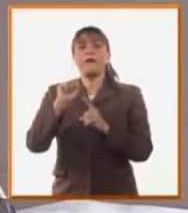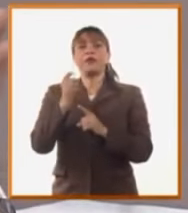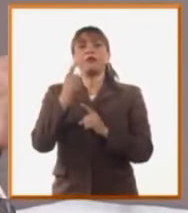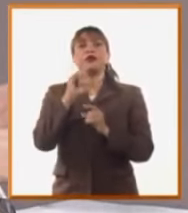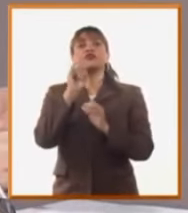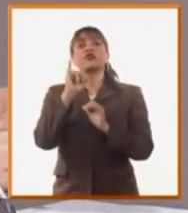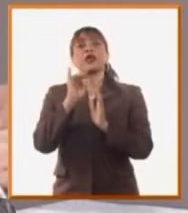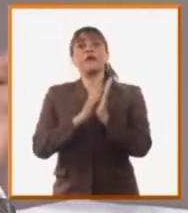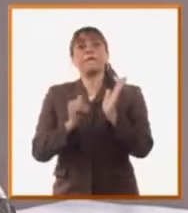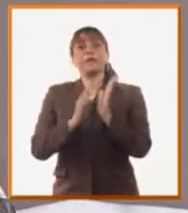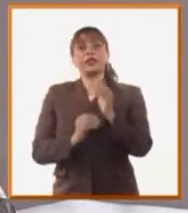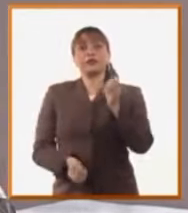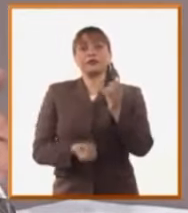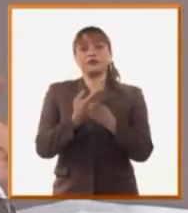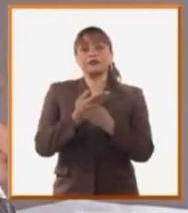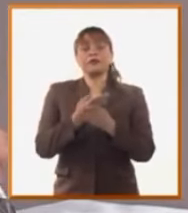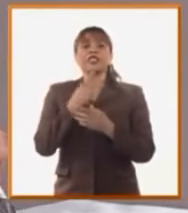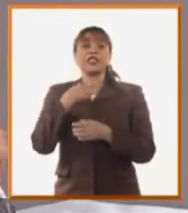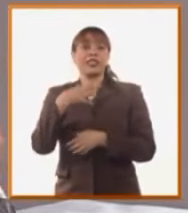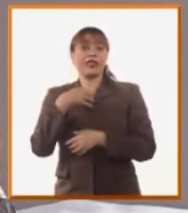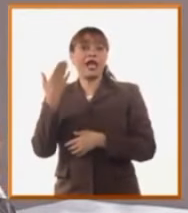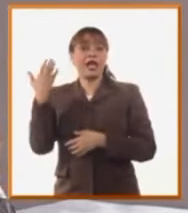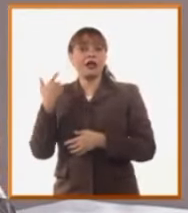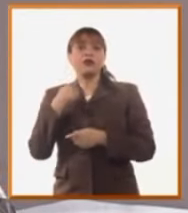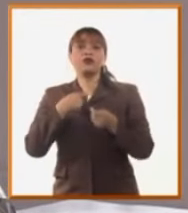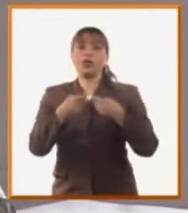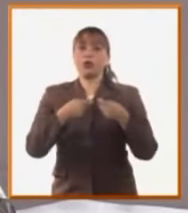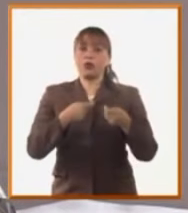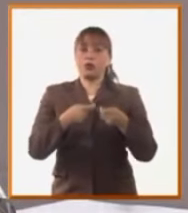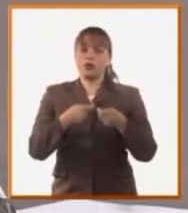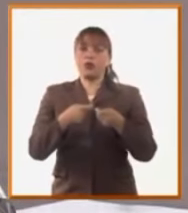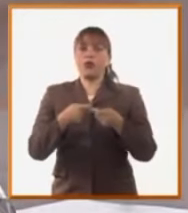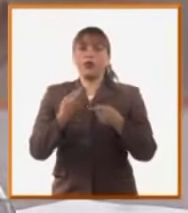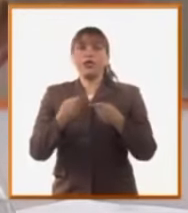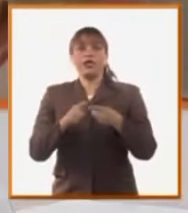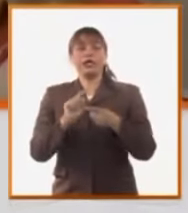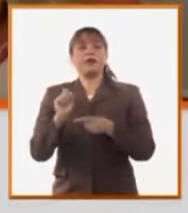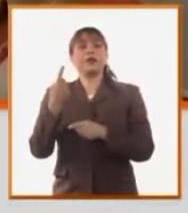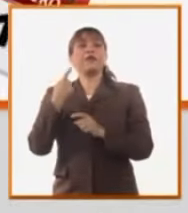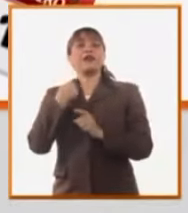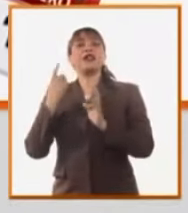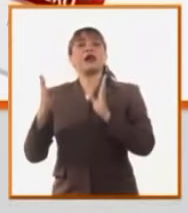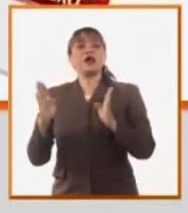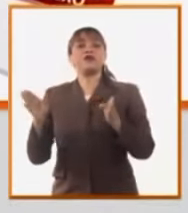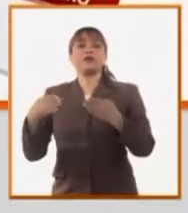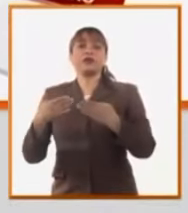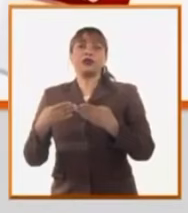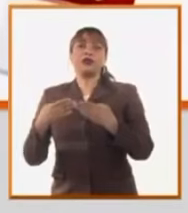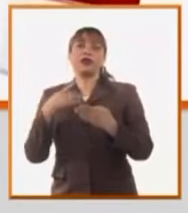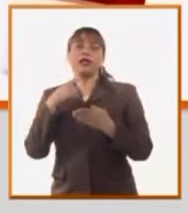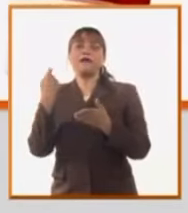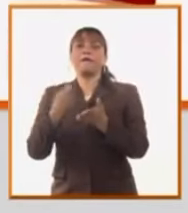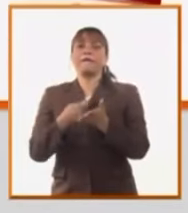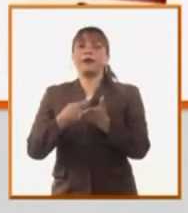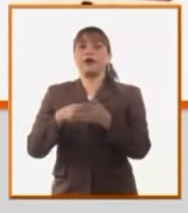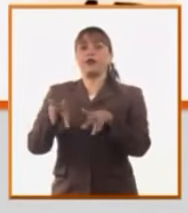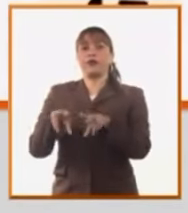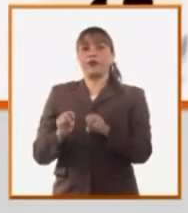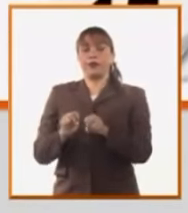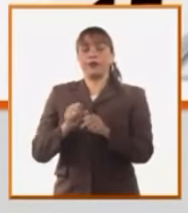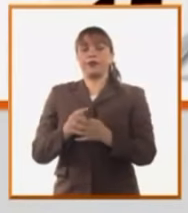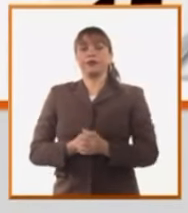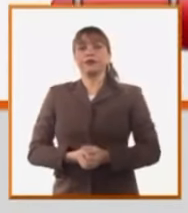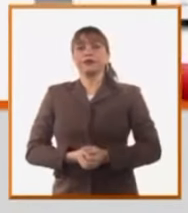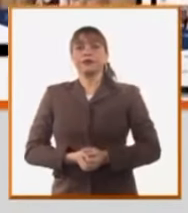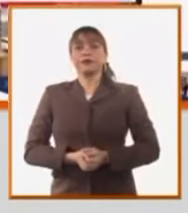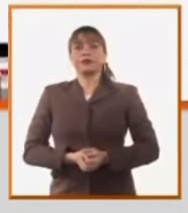de su creación si venían de un negocio anterior y en el primer año de su creación si eran nuevos nuevos tributos como se mencionaba